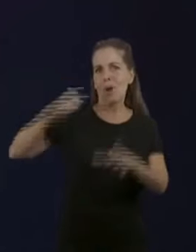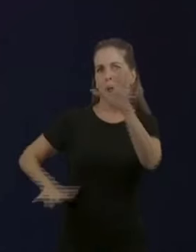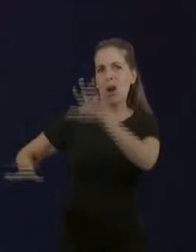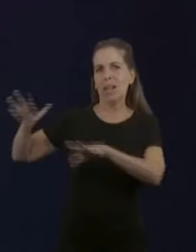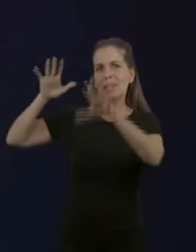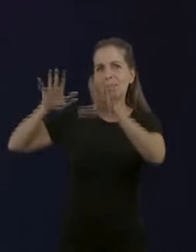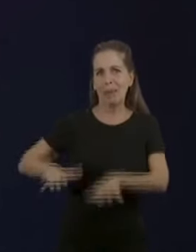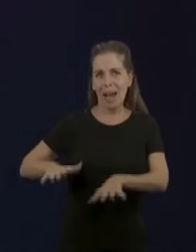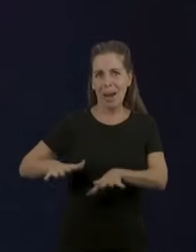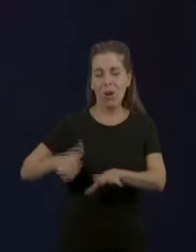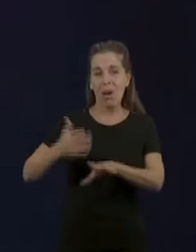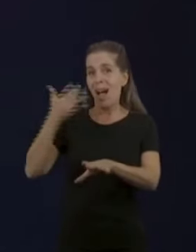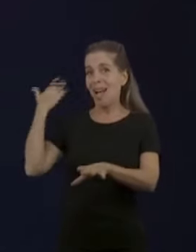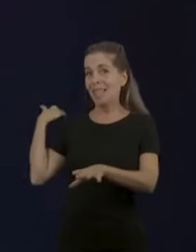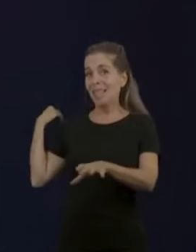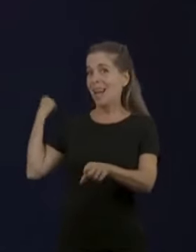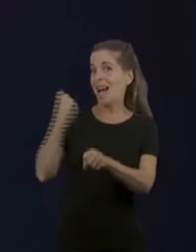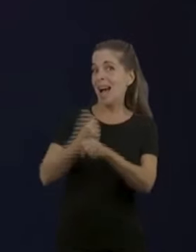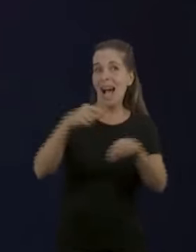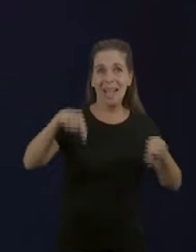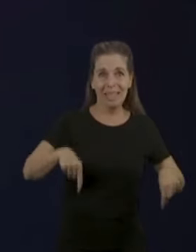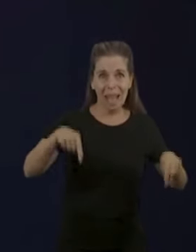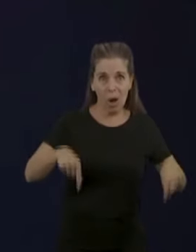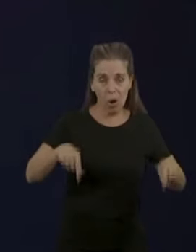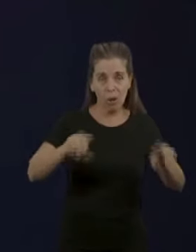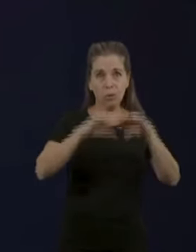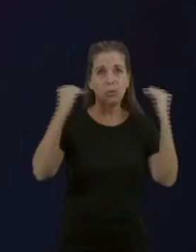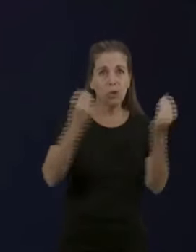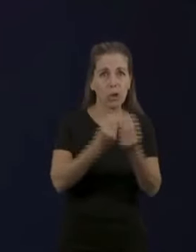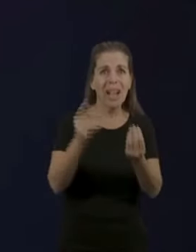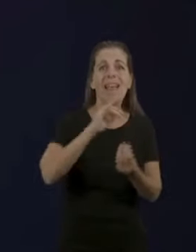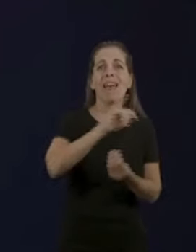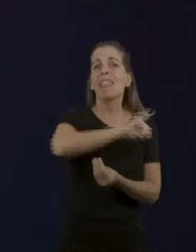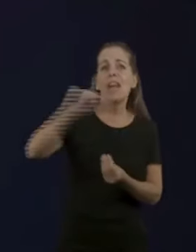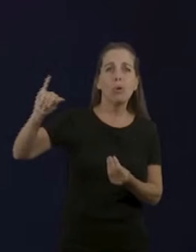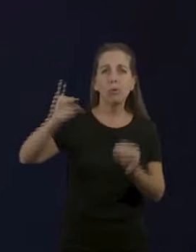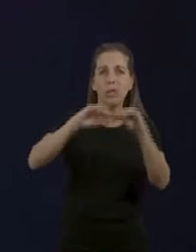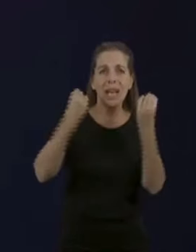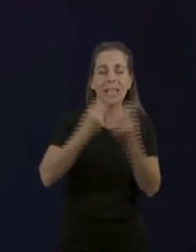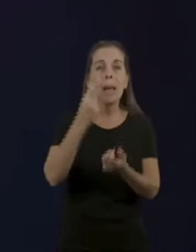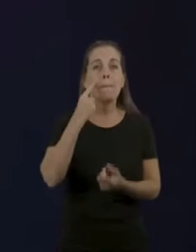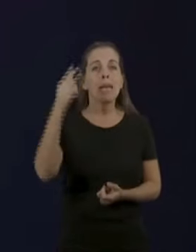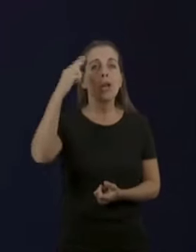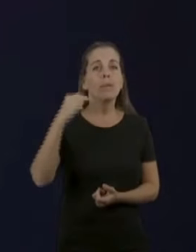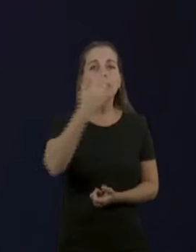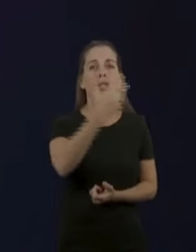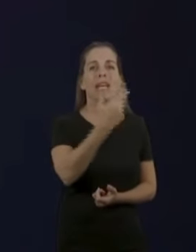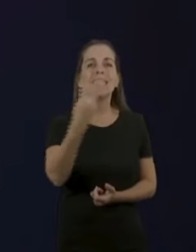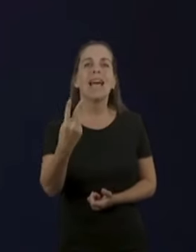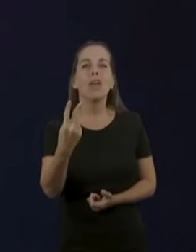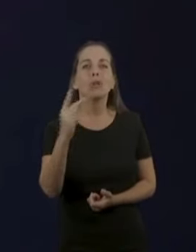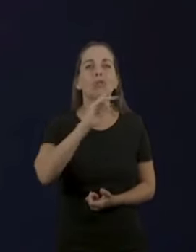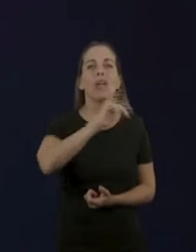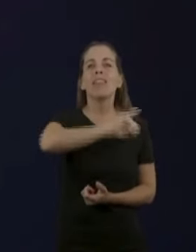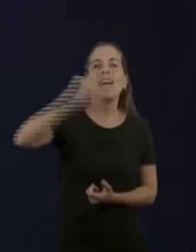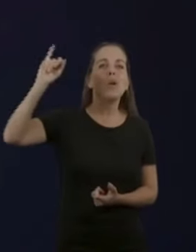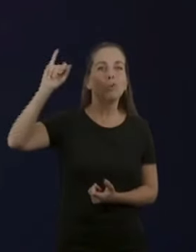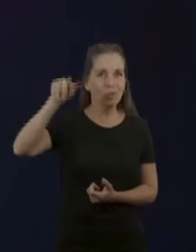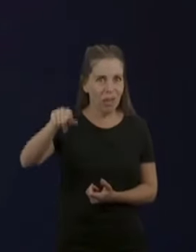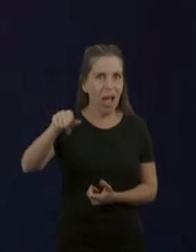19 hasta al menos hasta el corte que hice para venir aquí a la conferencia 1932 llamados con denuncias en el c en la